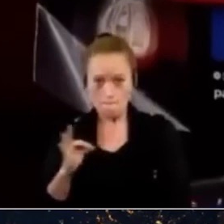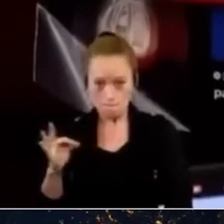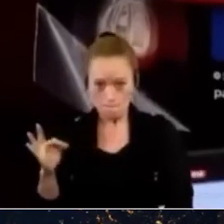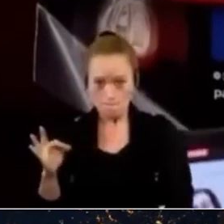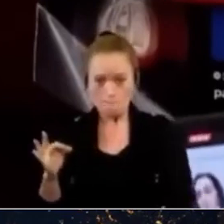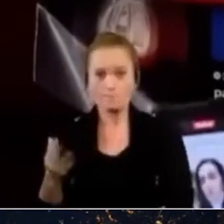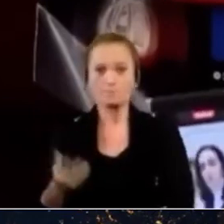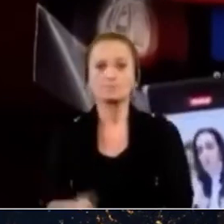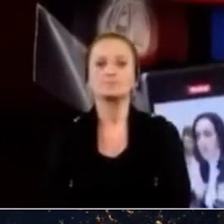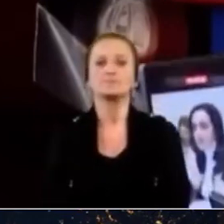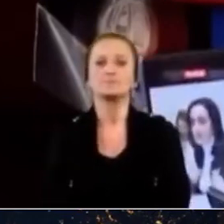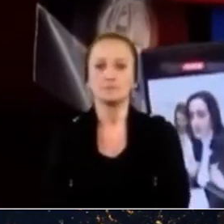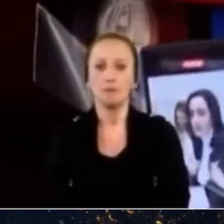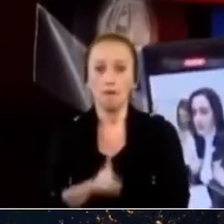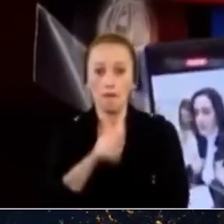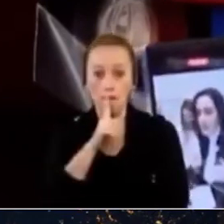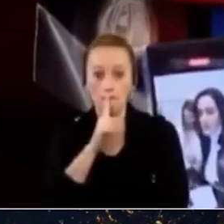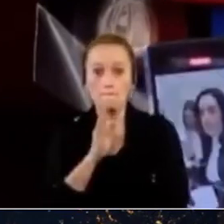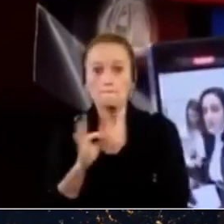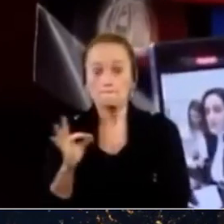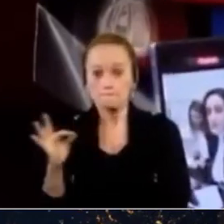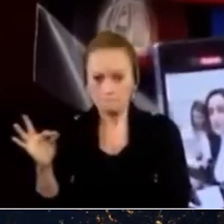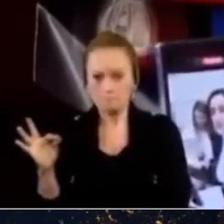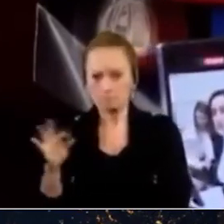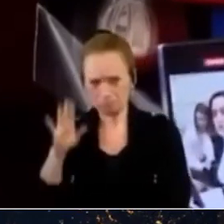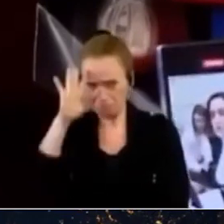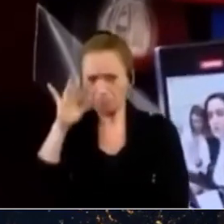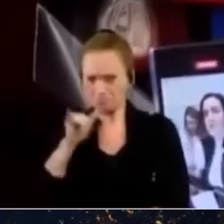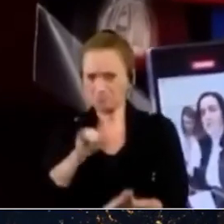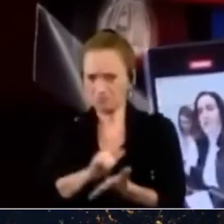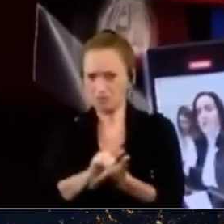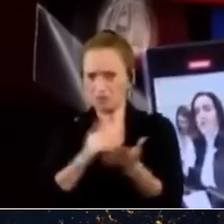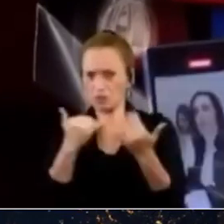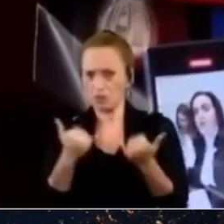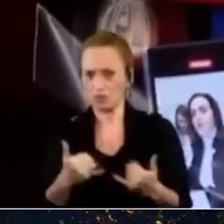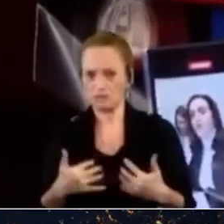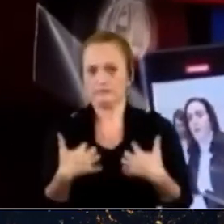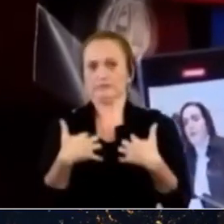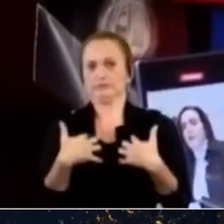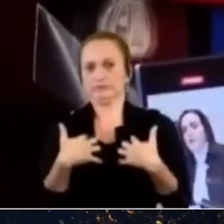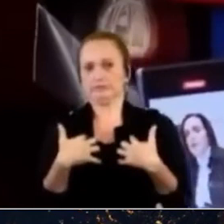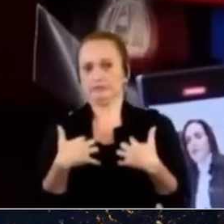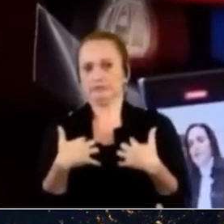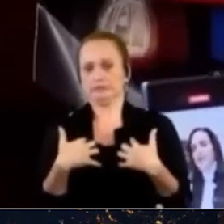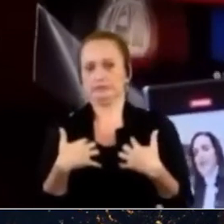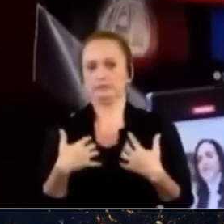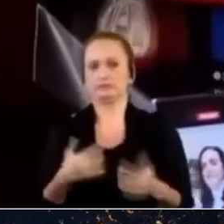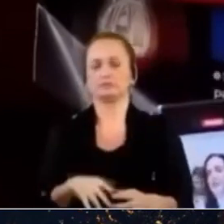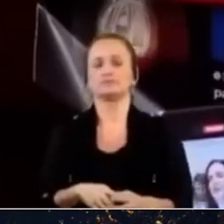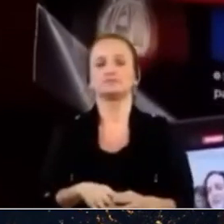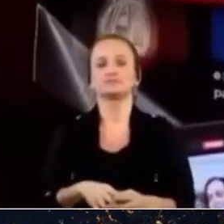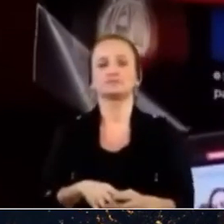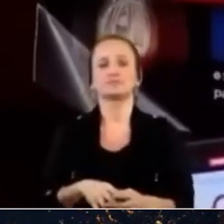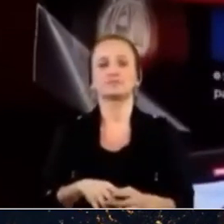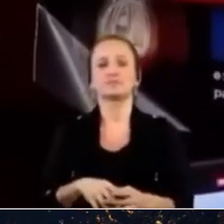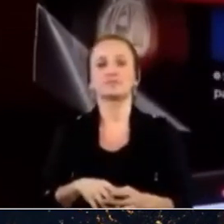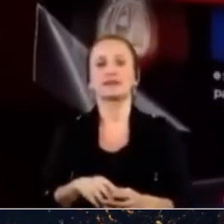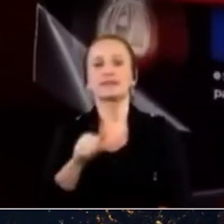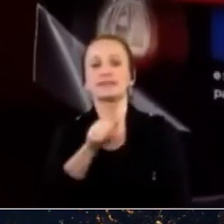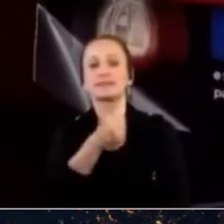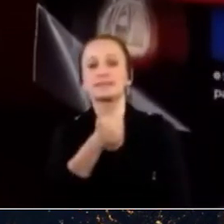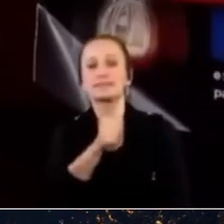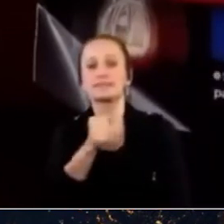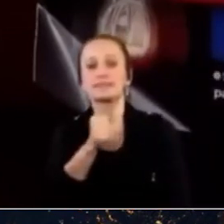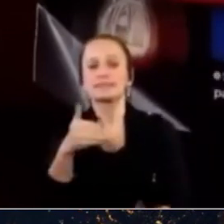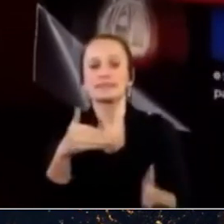hace poco, muy callado. Creo que hasta hoy, que está aterrorizado que la meta de usted sea de 10.000 hectáreas. ¿Usted